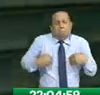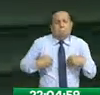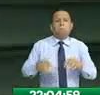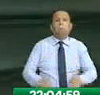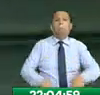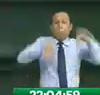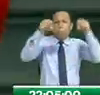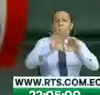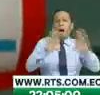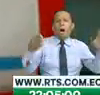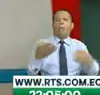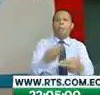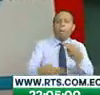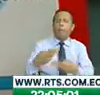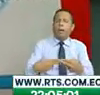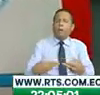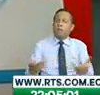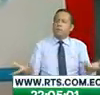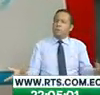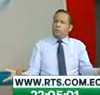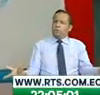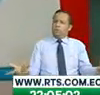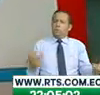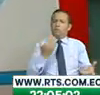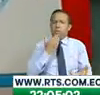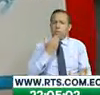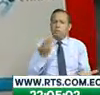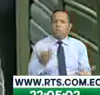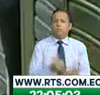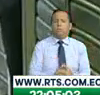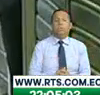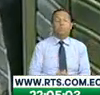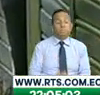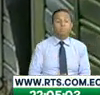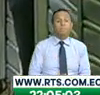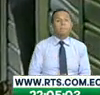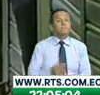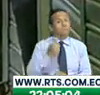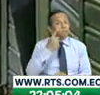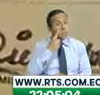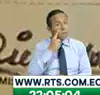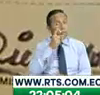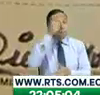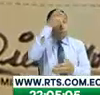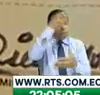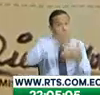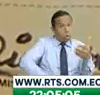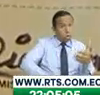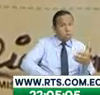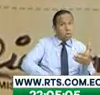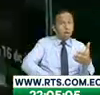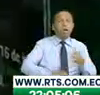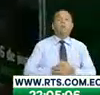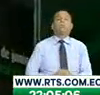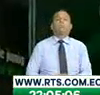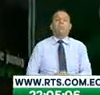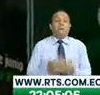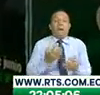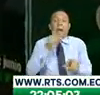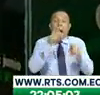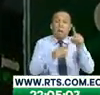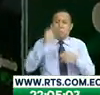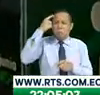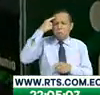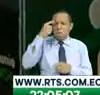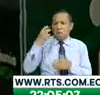15 días, como en otras disposiciones del cabildo, el que paga la multa abre. Acá hay incertidumbre